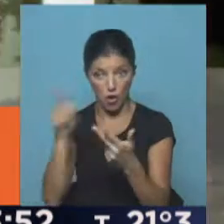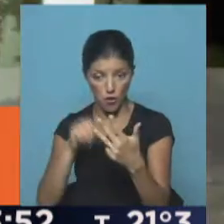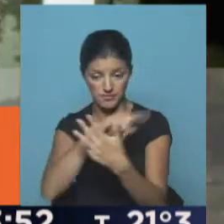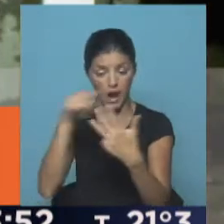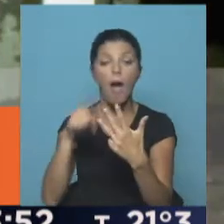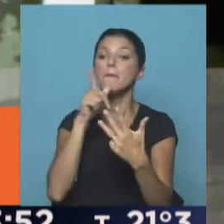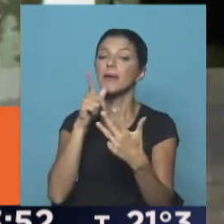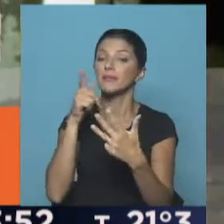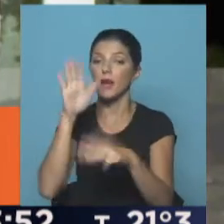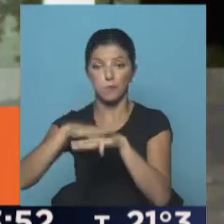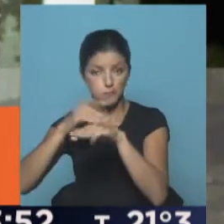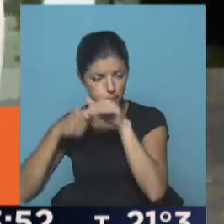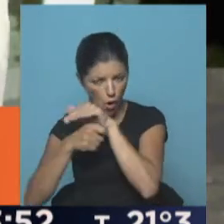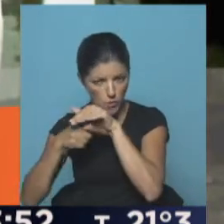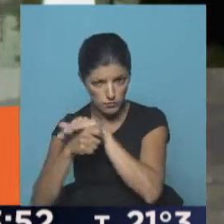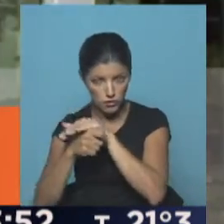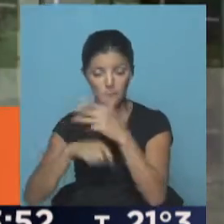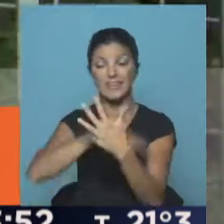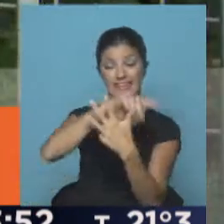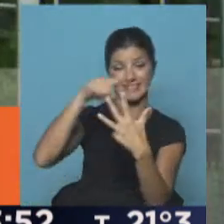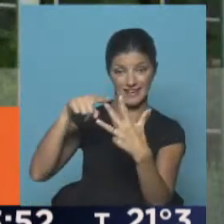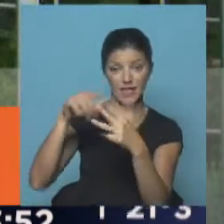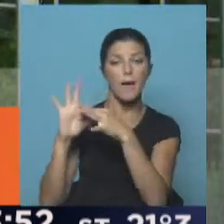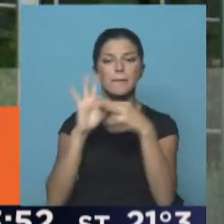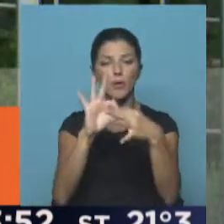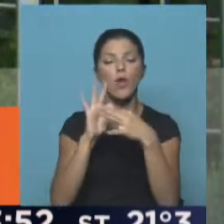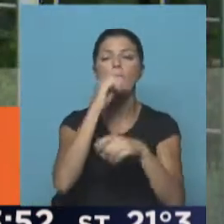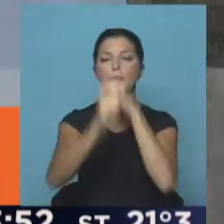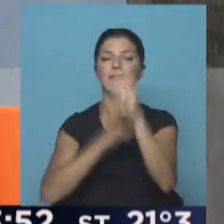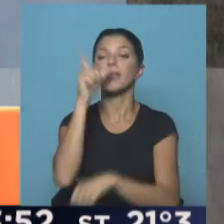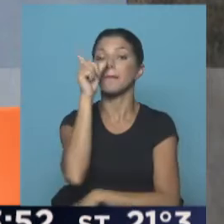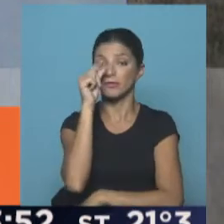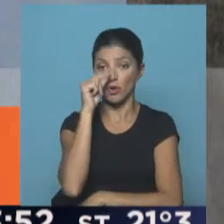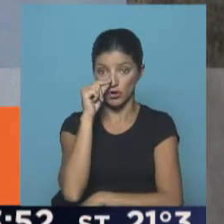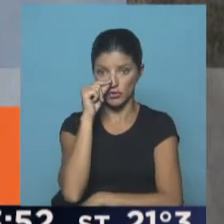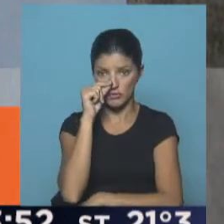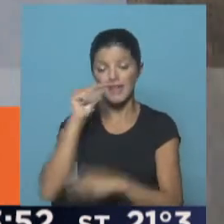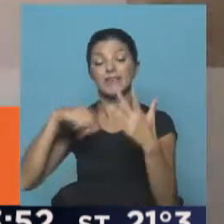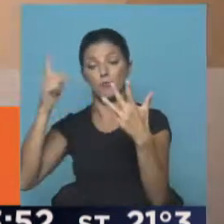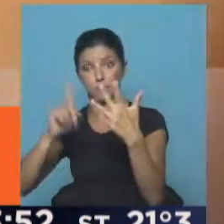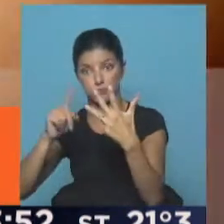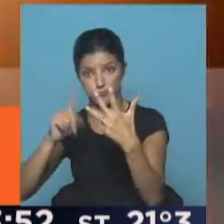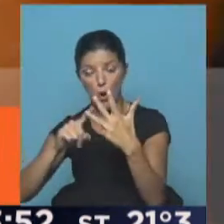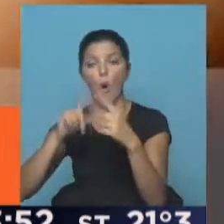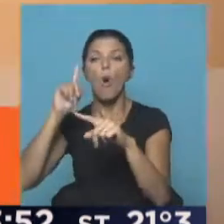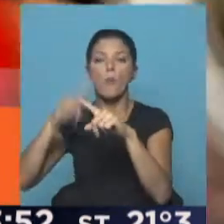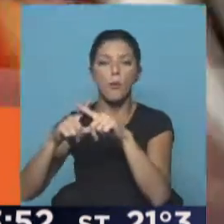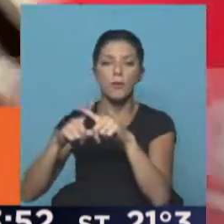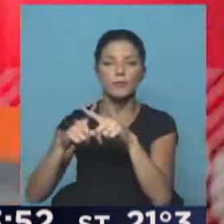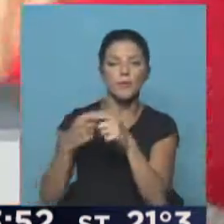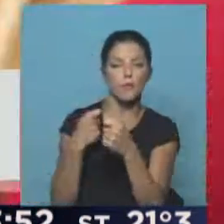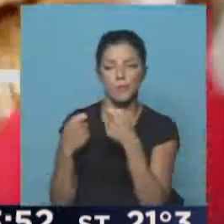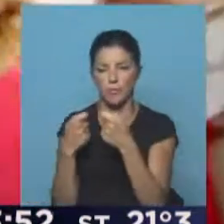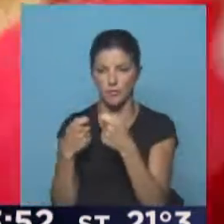acusado de corrupción. 3 de ellos asociados al escándalo de la petrolera y el restante por tráfico de